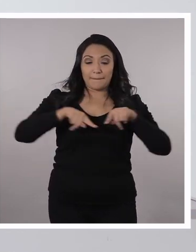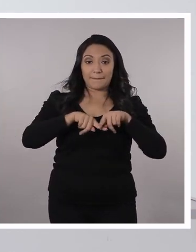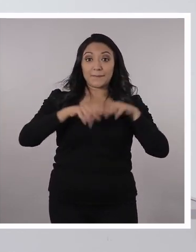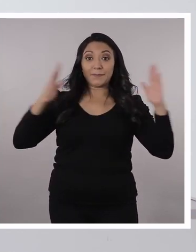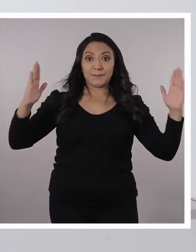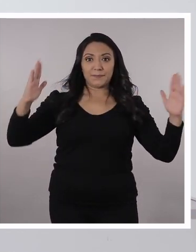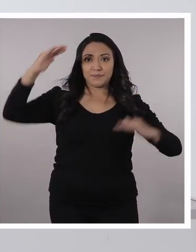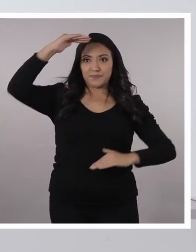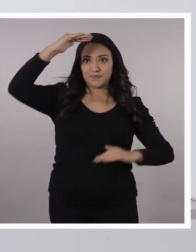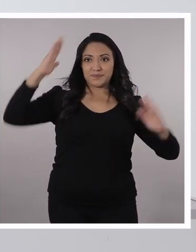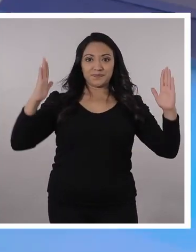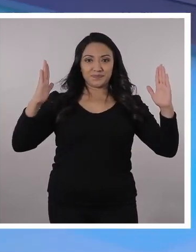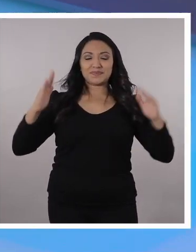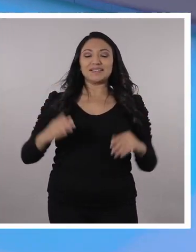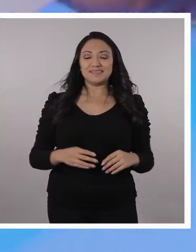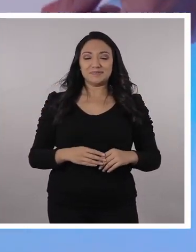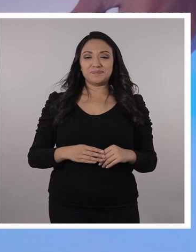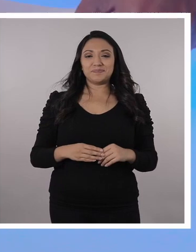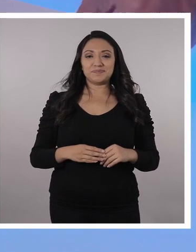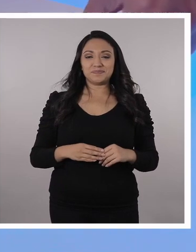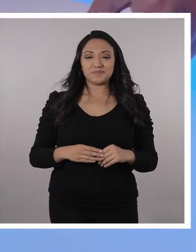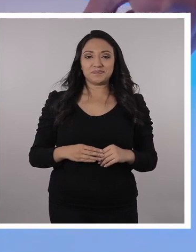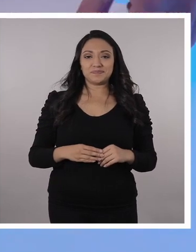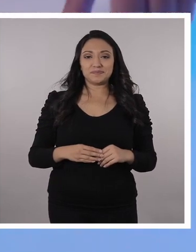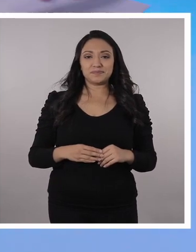nuestra cartulina A3.